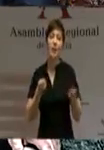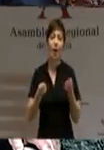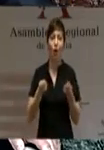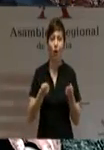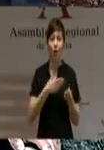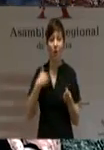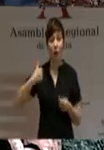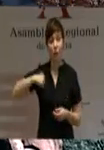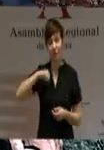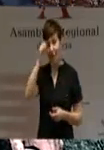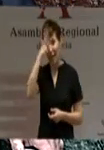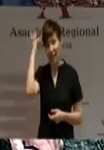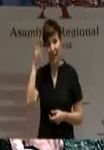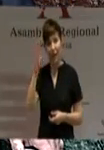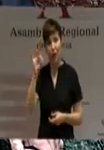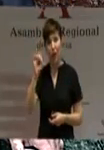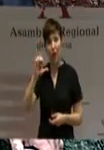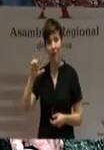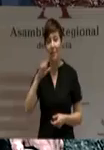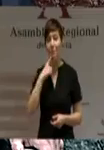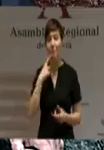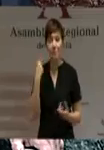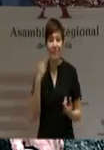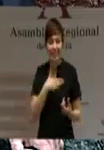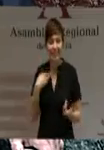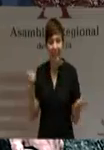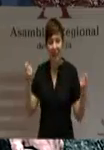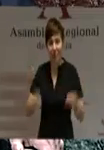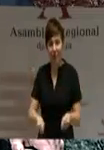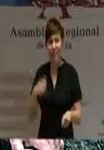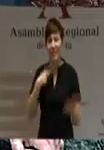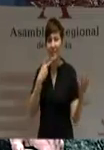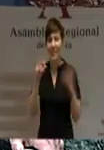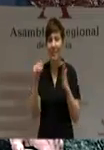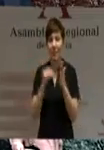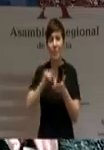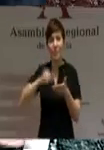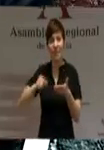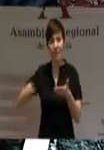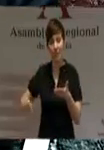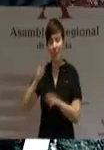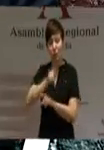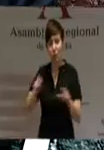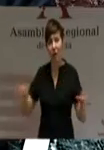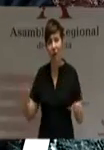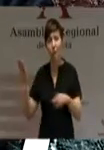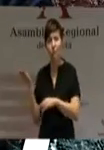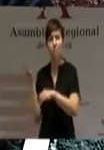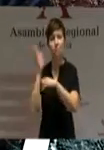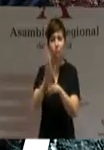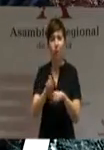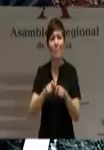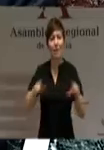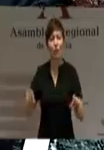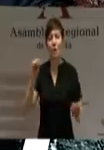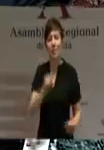Hospital del Rosell contra el clamor popular de la ciudadanía. El otro día presentaron 70.000 firmas a los ciudadanos de la Plataforma en Defensa del Mantenimiento del